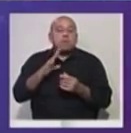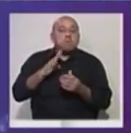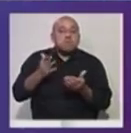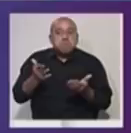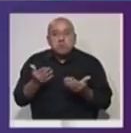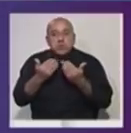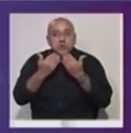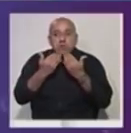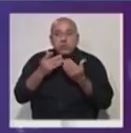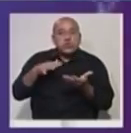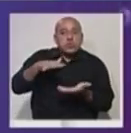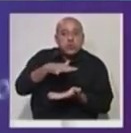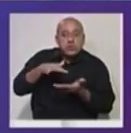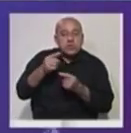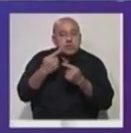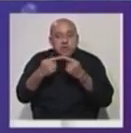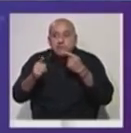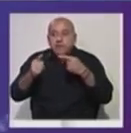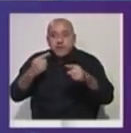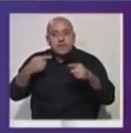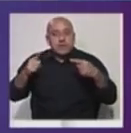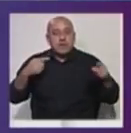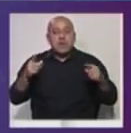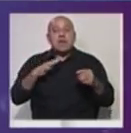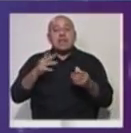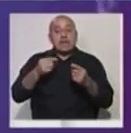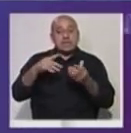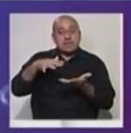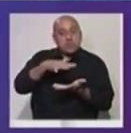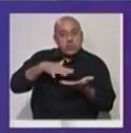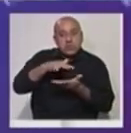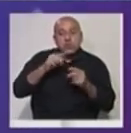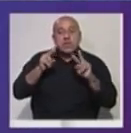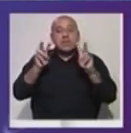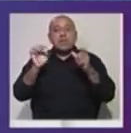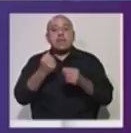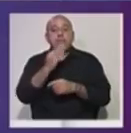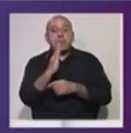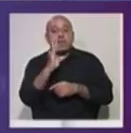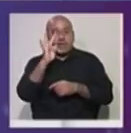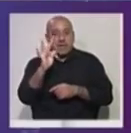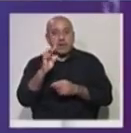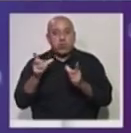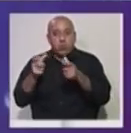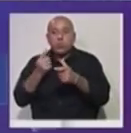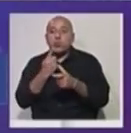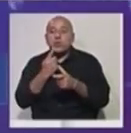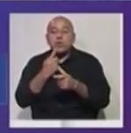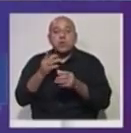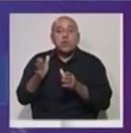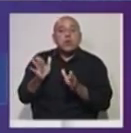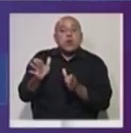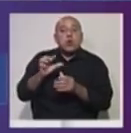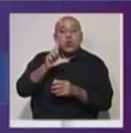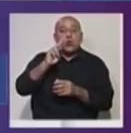situaciones diferentes, la situación de Lula y la situación del Partido de los Trabajadores tal vez sea uno de los